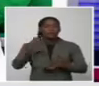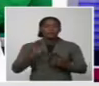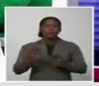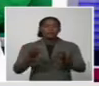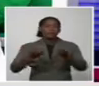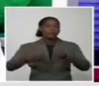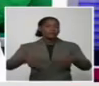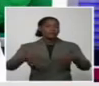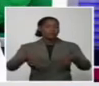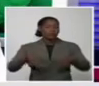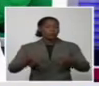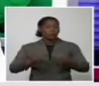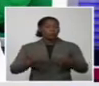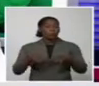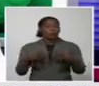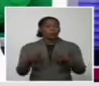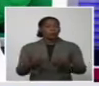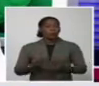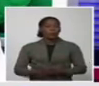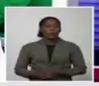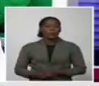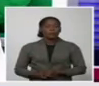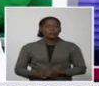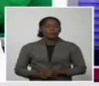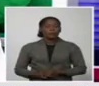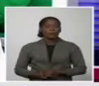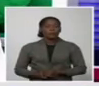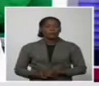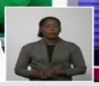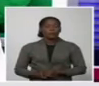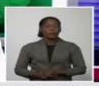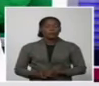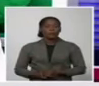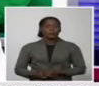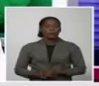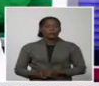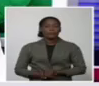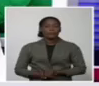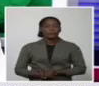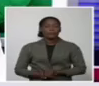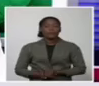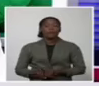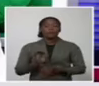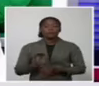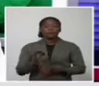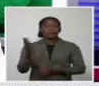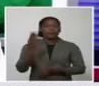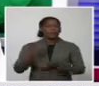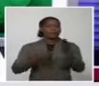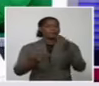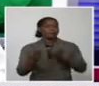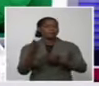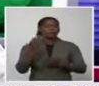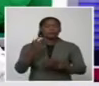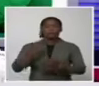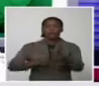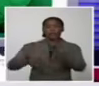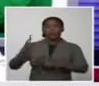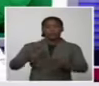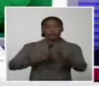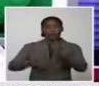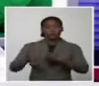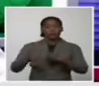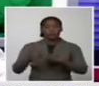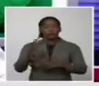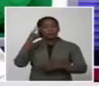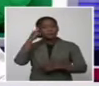también me han comentado, no he podido vivirlo directamente, de que algunas personas ya después que se ponen la primer